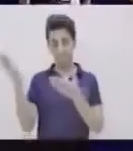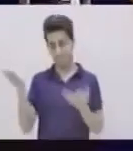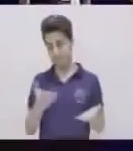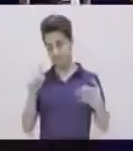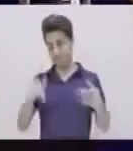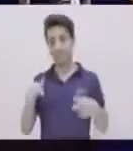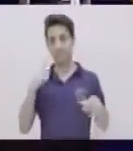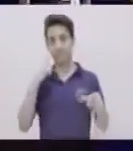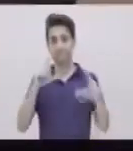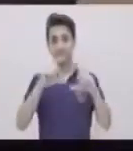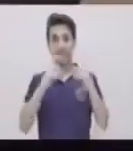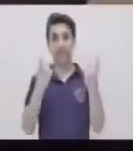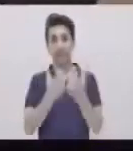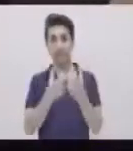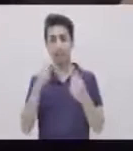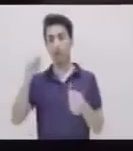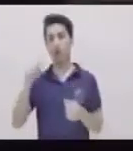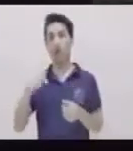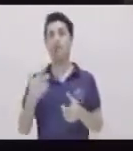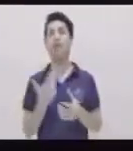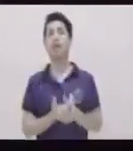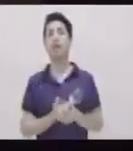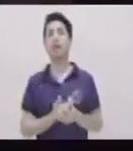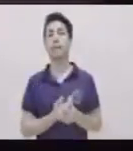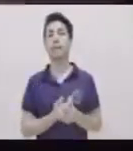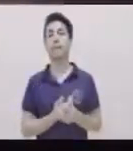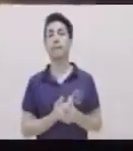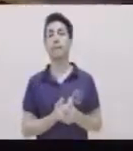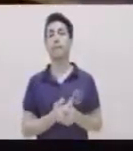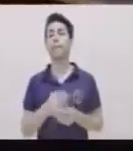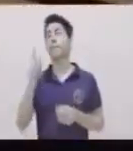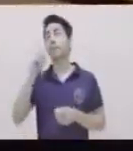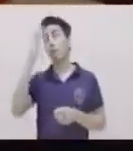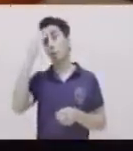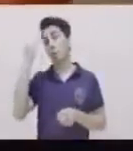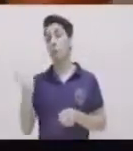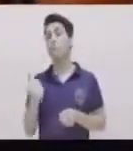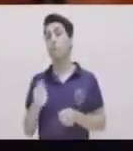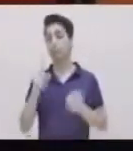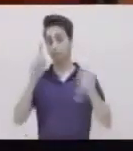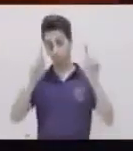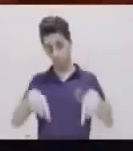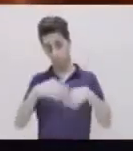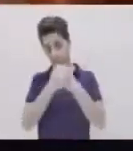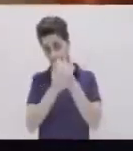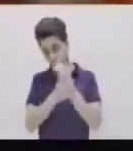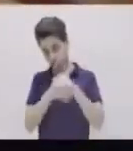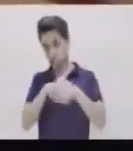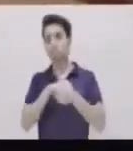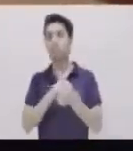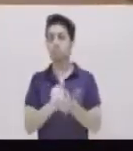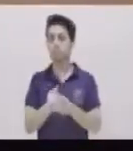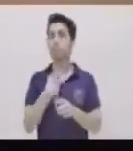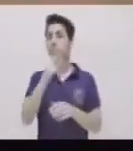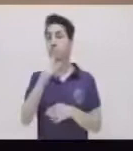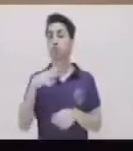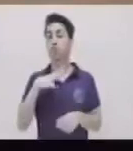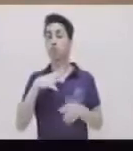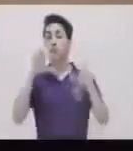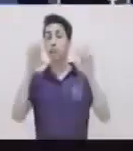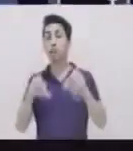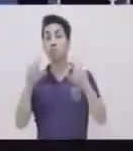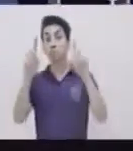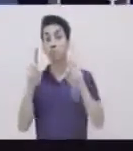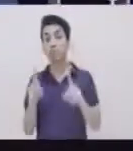agrupación. Sin embargo, hoy vamos a conocer un poquito sobre el violín, la forma en que está construido el